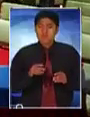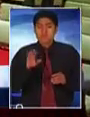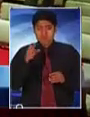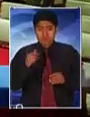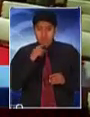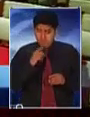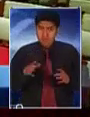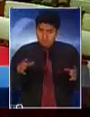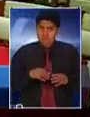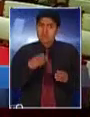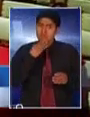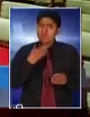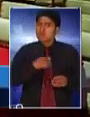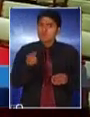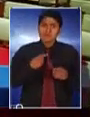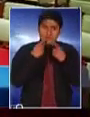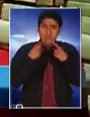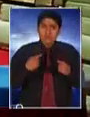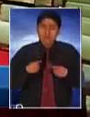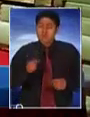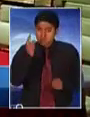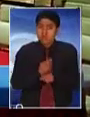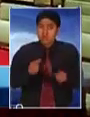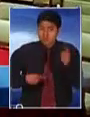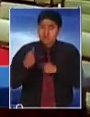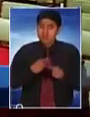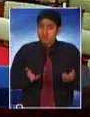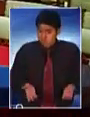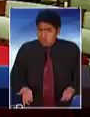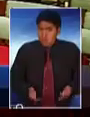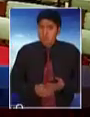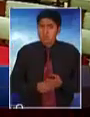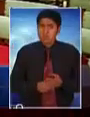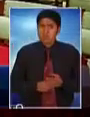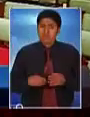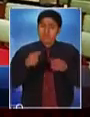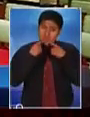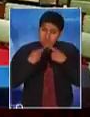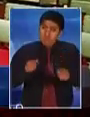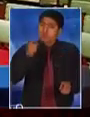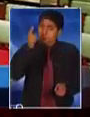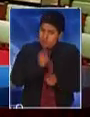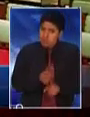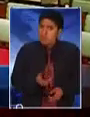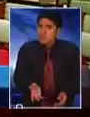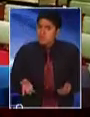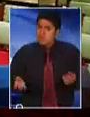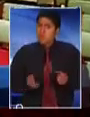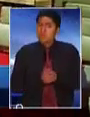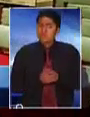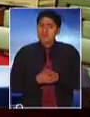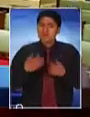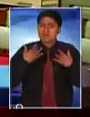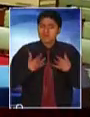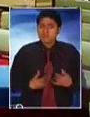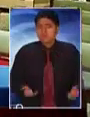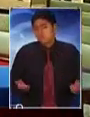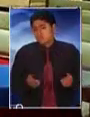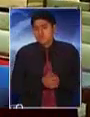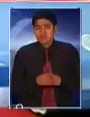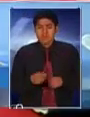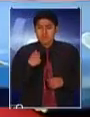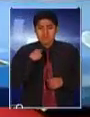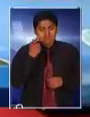Wilber Rosas, quienes me habían asegurado que iban a estar aquí. Han confirmado y